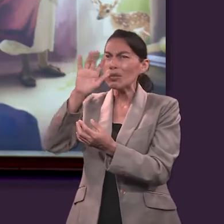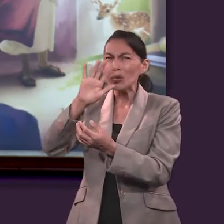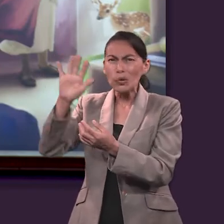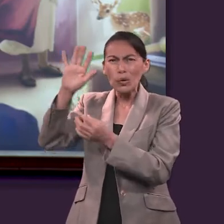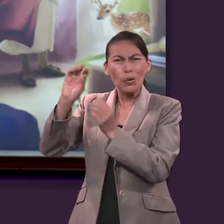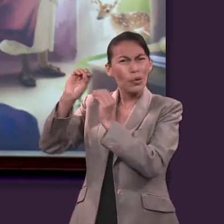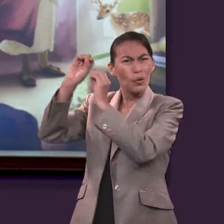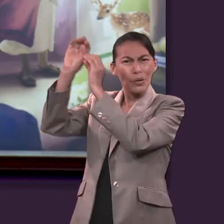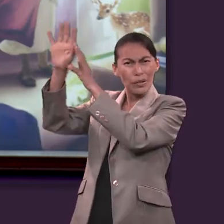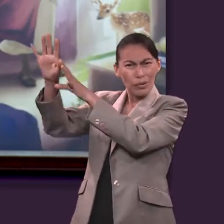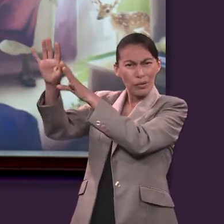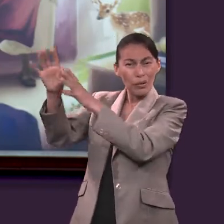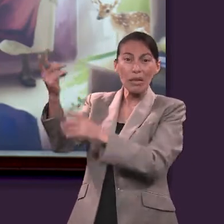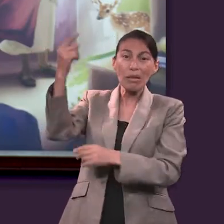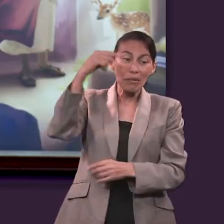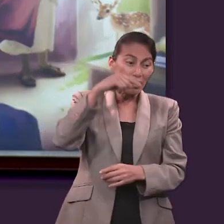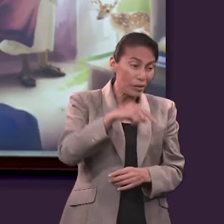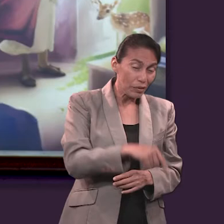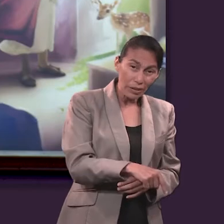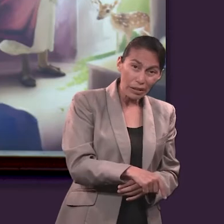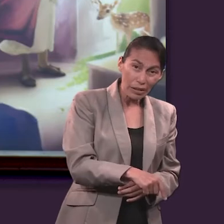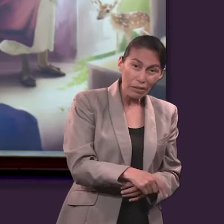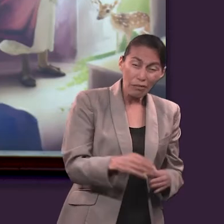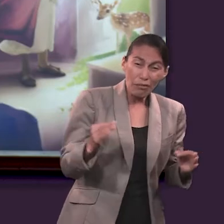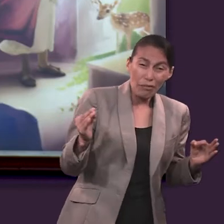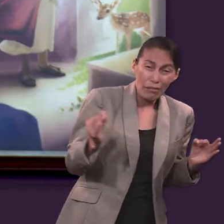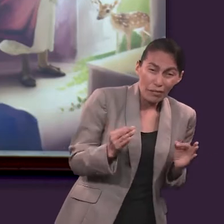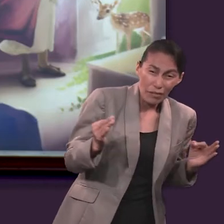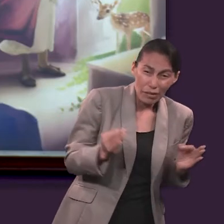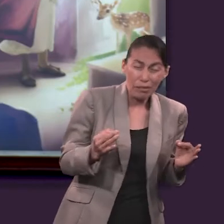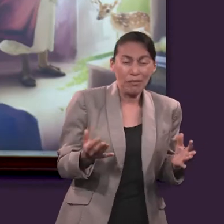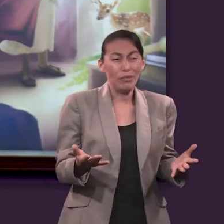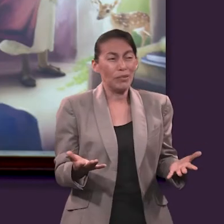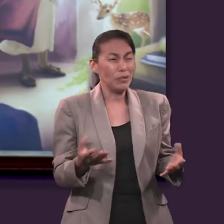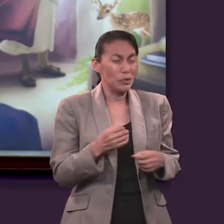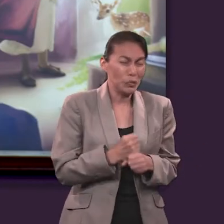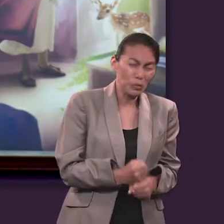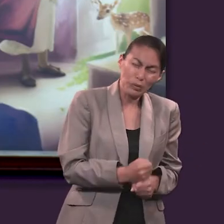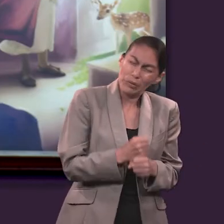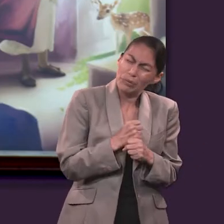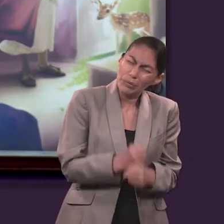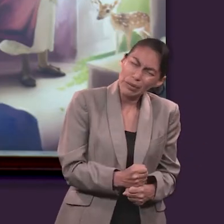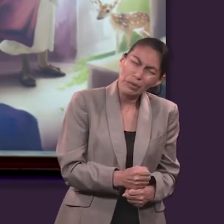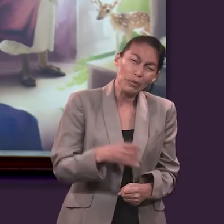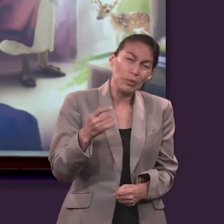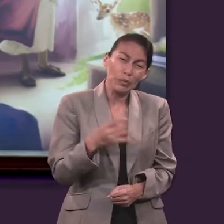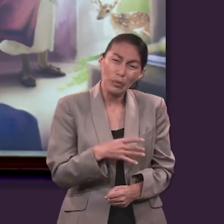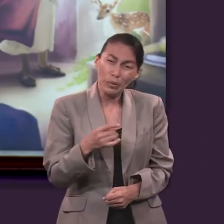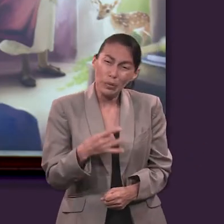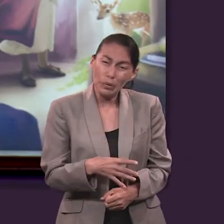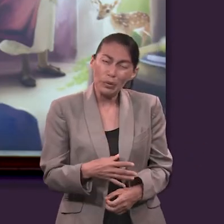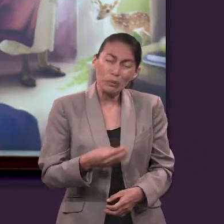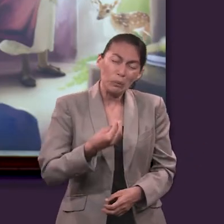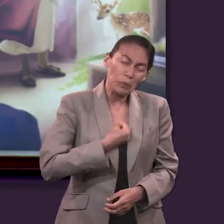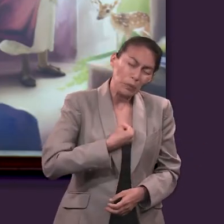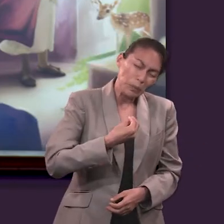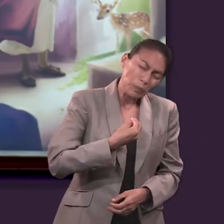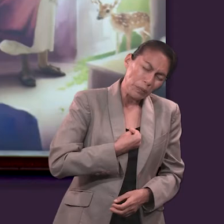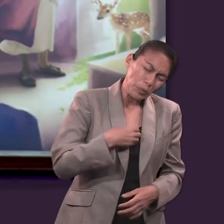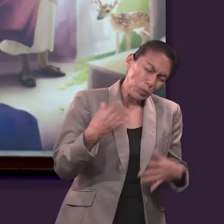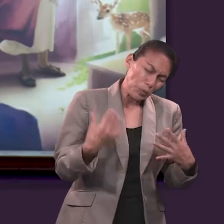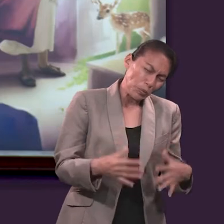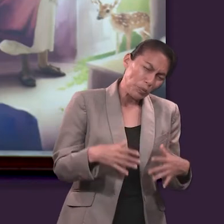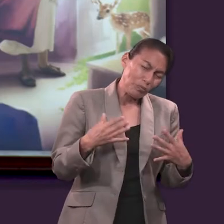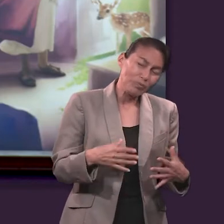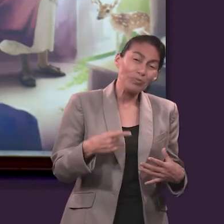frío, todo con el único propósito de expresarnos el amor de Dios. Creo que cuando alguien tiene en